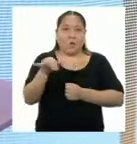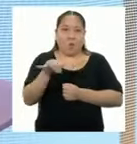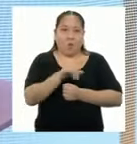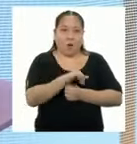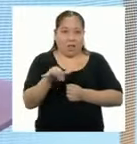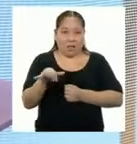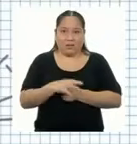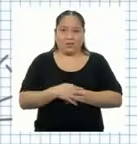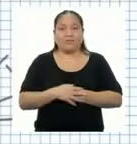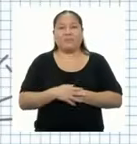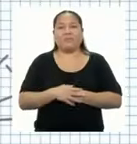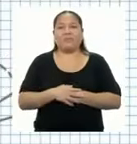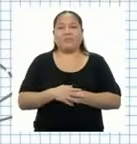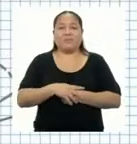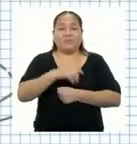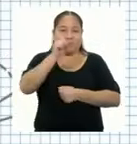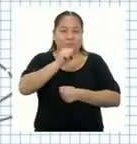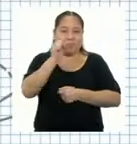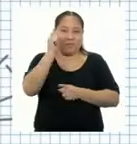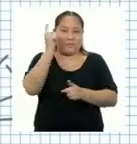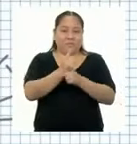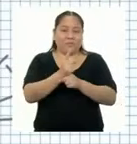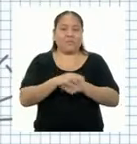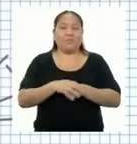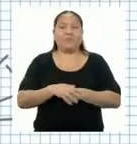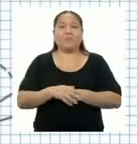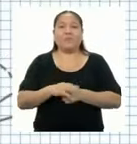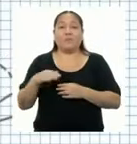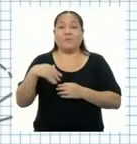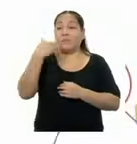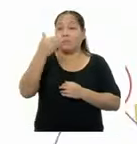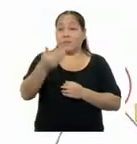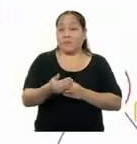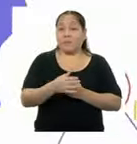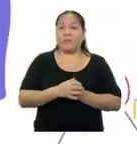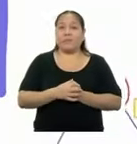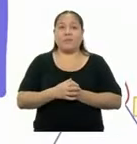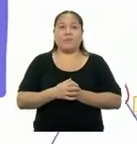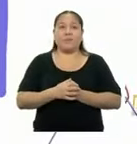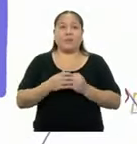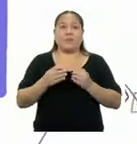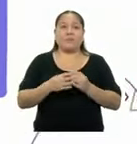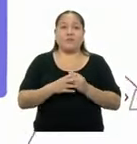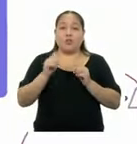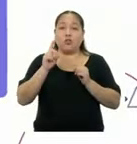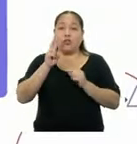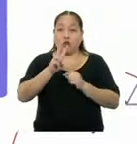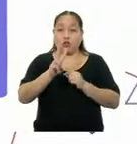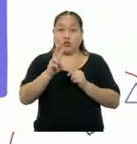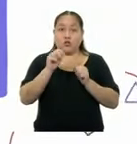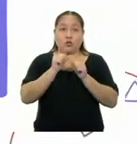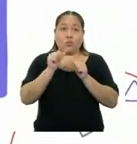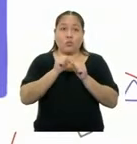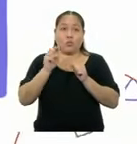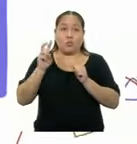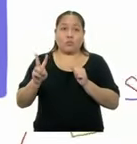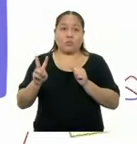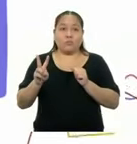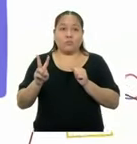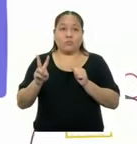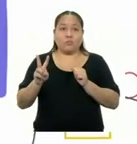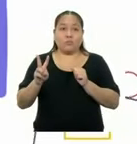tamaño, ¿verdad? Así es. Y en el siguiente caso, tenemos que 2 es la unidad en el dibujo